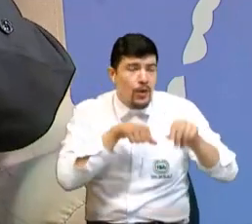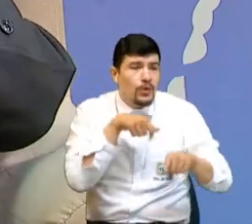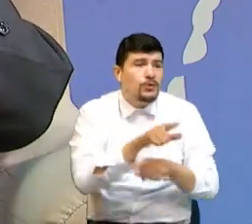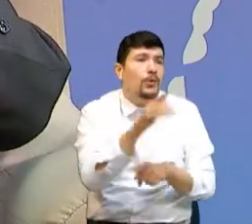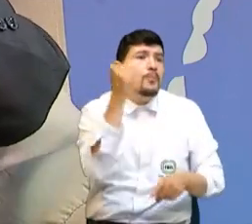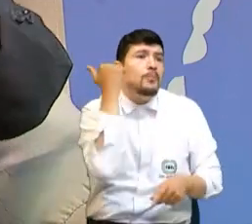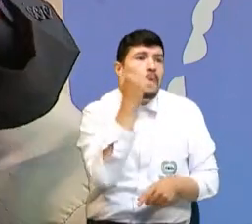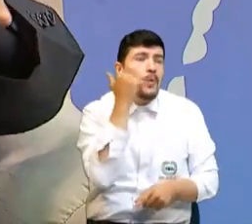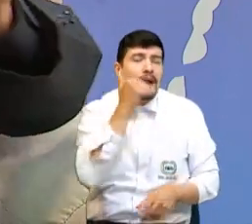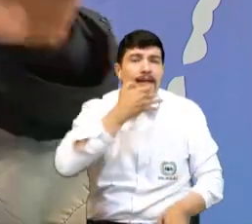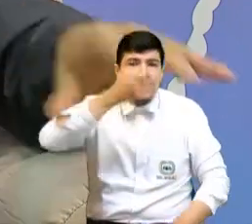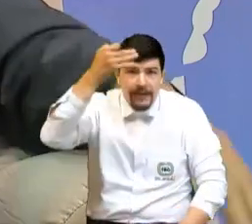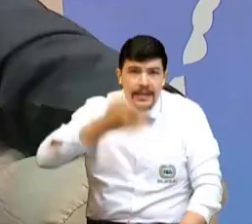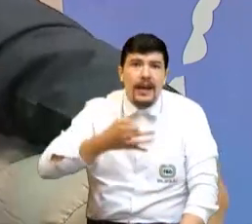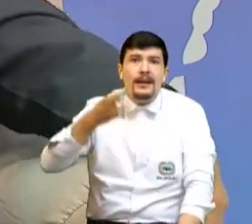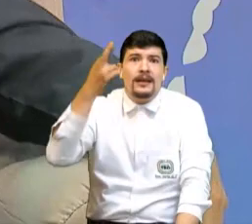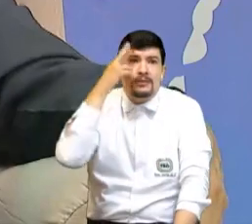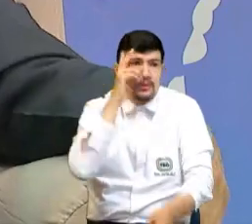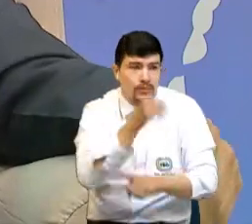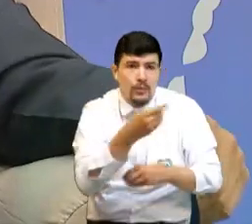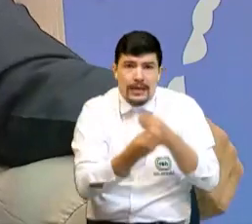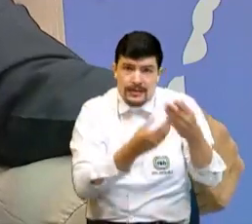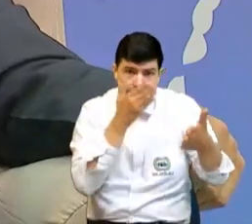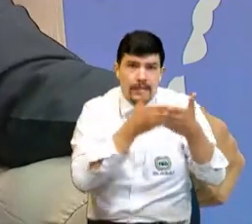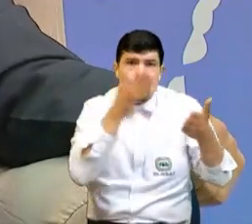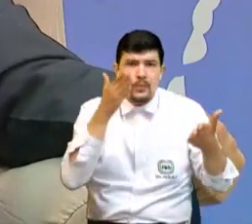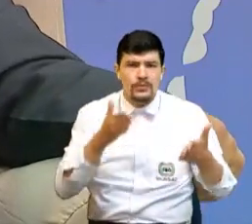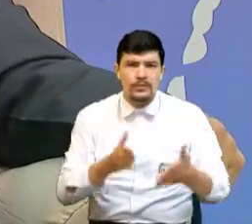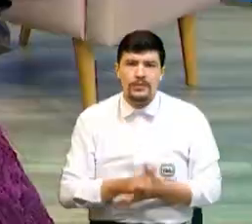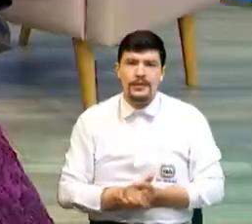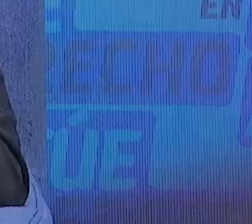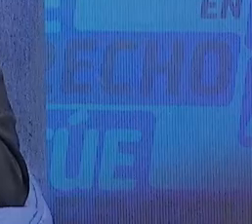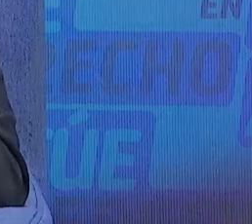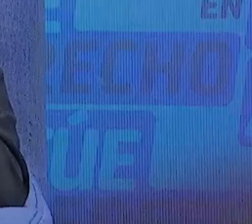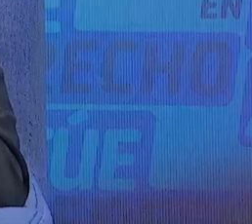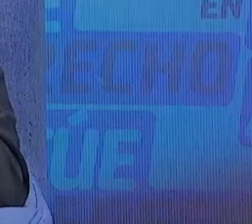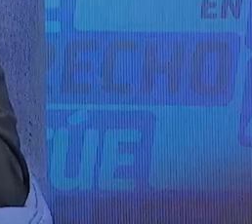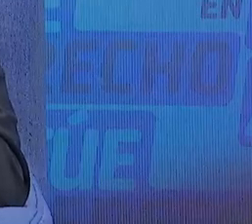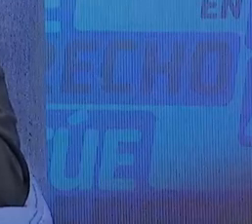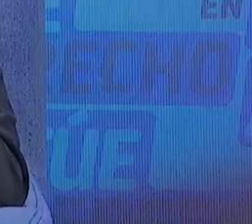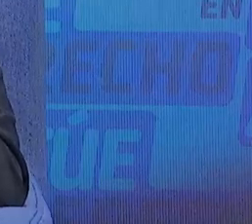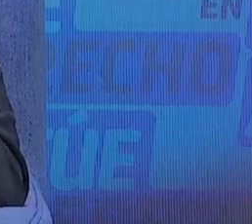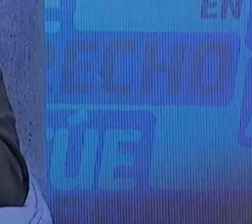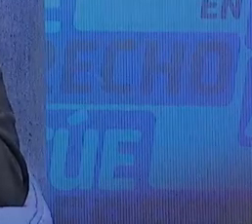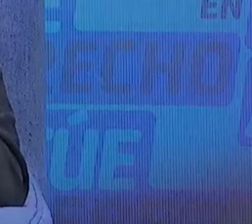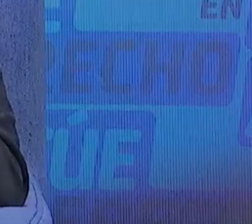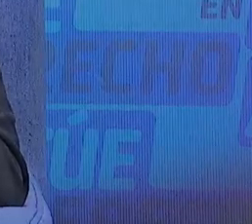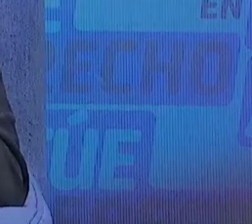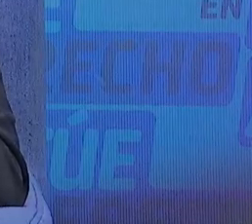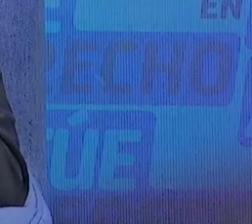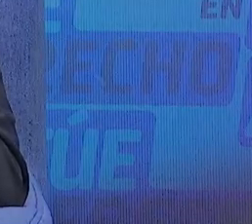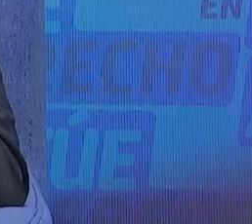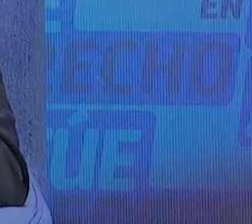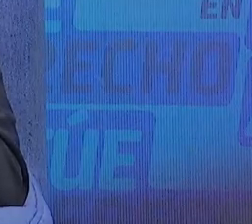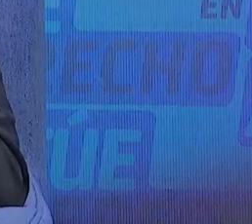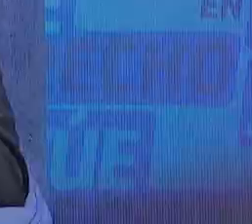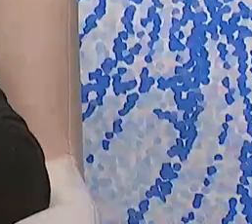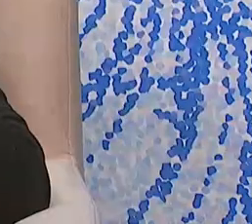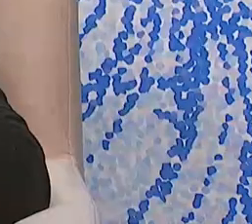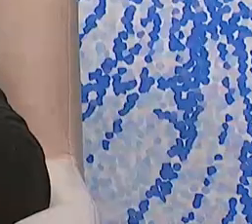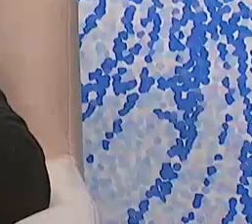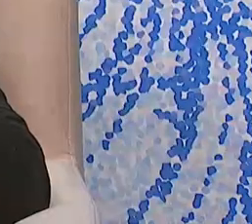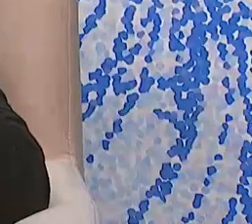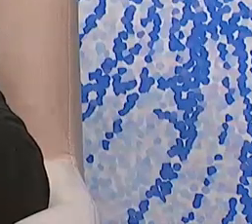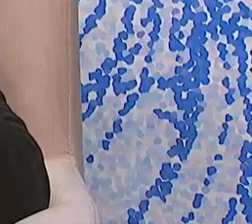o no razón de los hechos que está denunciando. Abogado, permítame antes, difícil respecto, la situación, ¿no, sí, abogado? Respecto a lo que decía